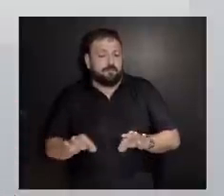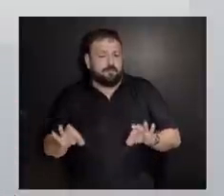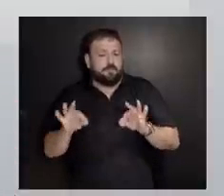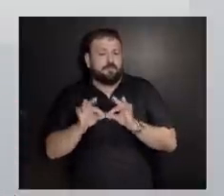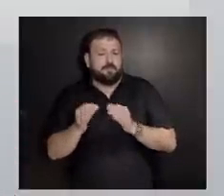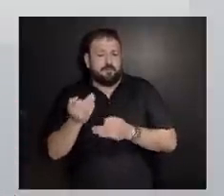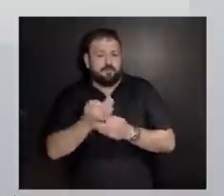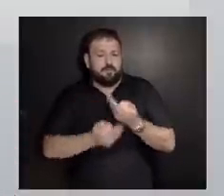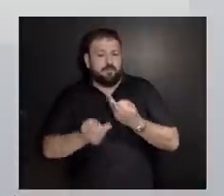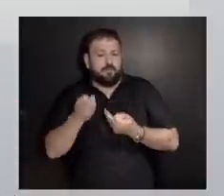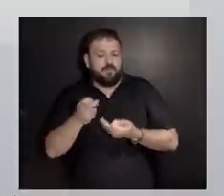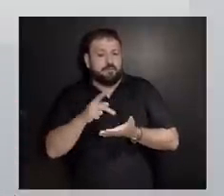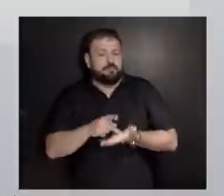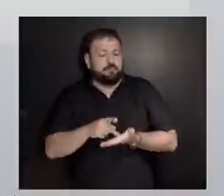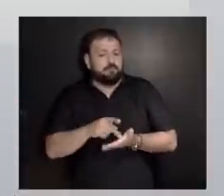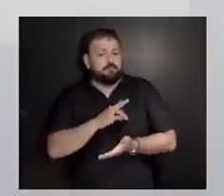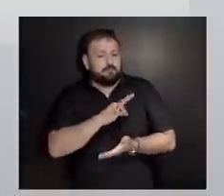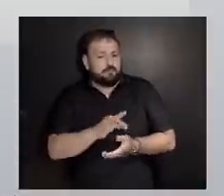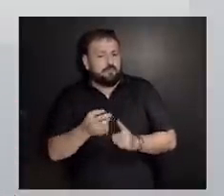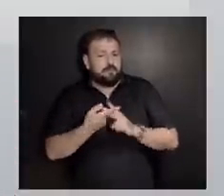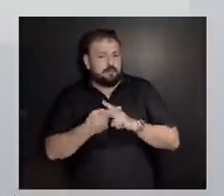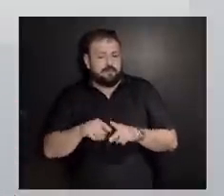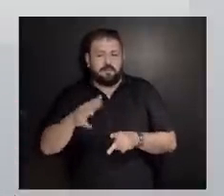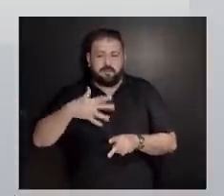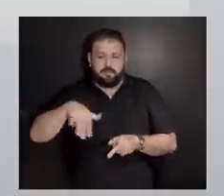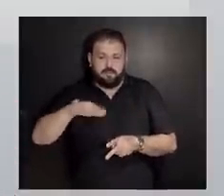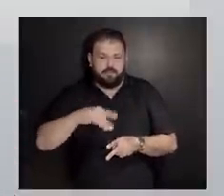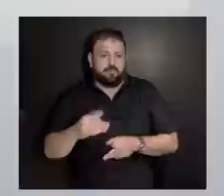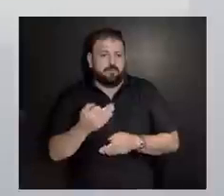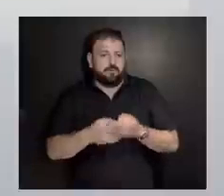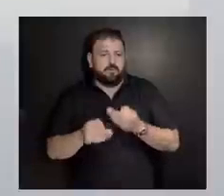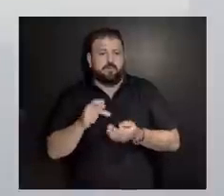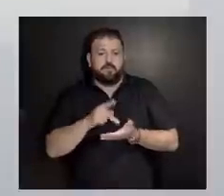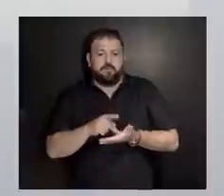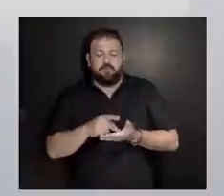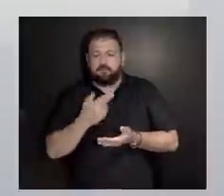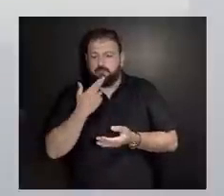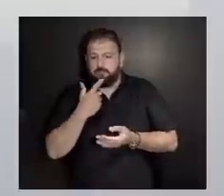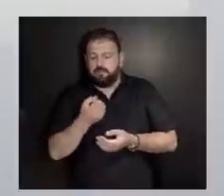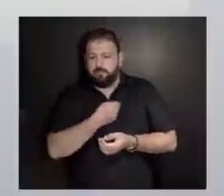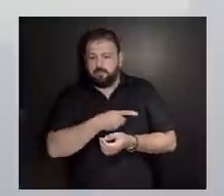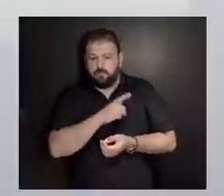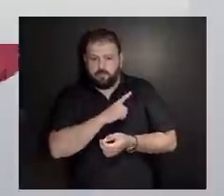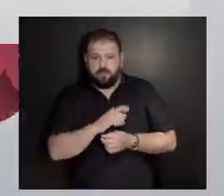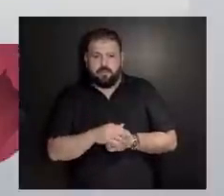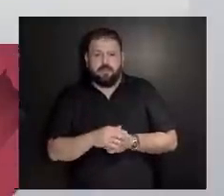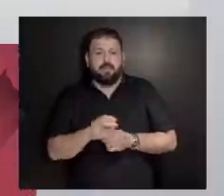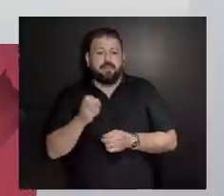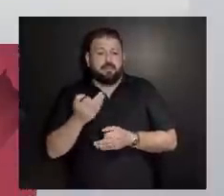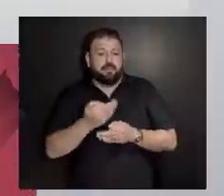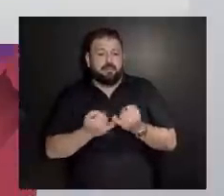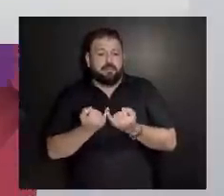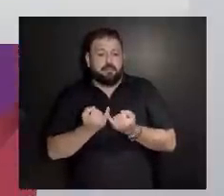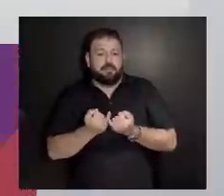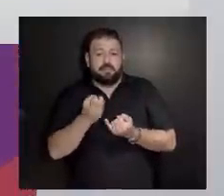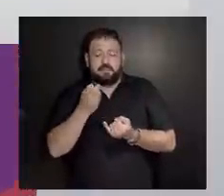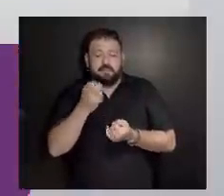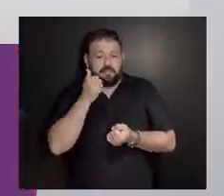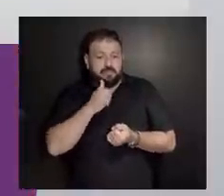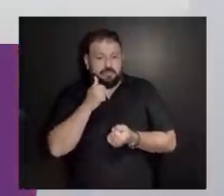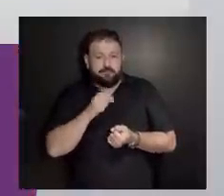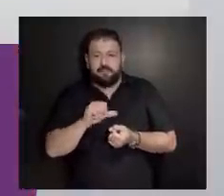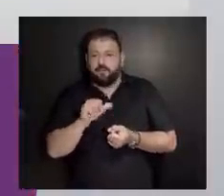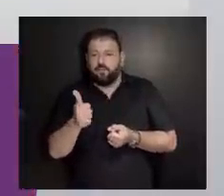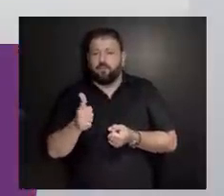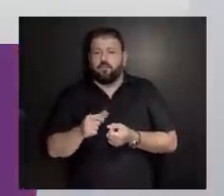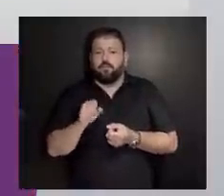tenemos sobrepeso, empezar a buscar un peso que sea más saludable para mí. Y entonces este ingrediente concentrado de café